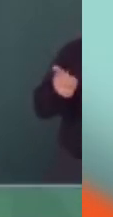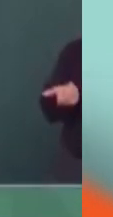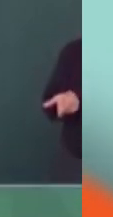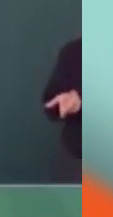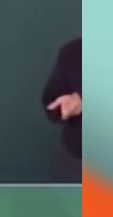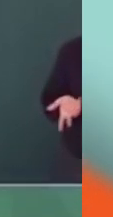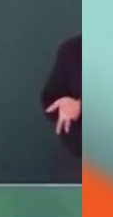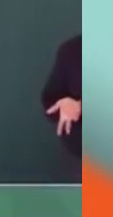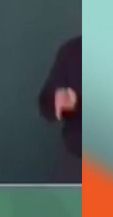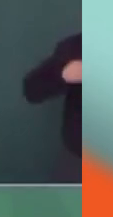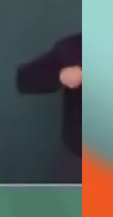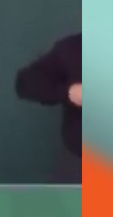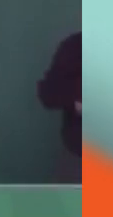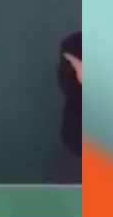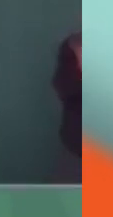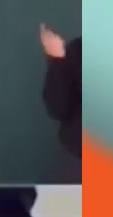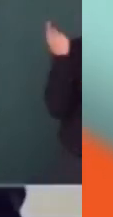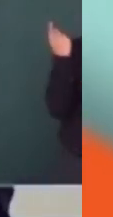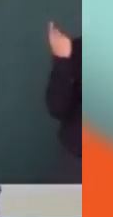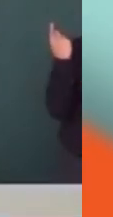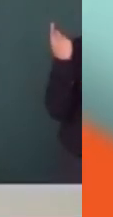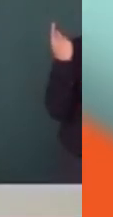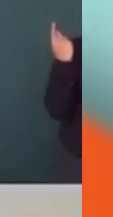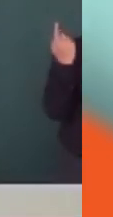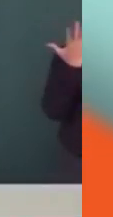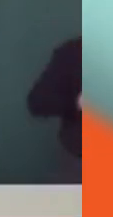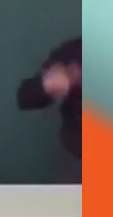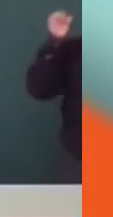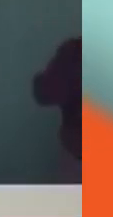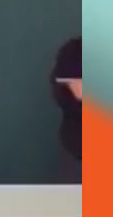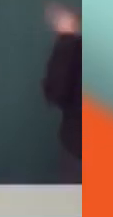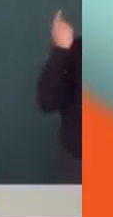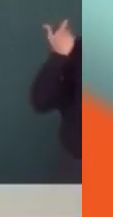pues el pueblo se cansa de tanta pinche tranza.